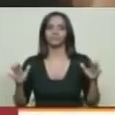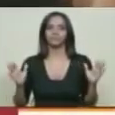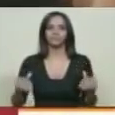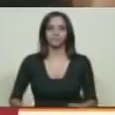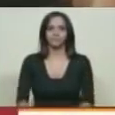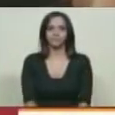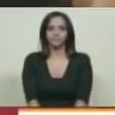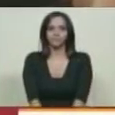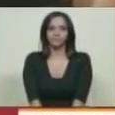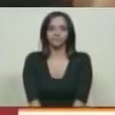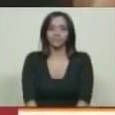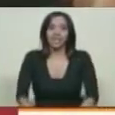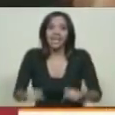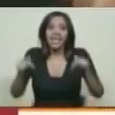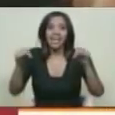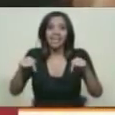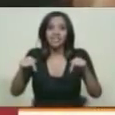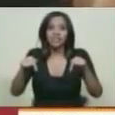Estos son los videos